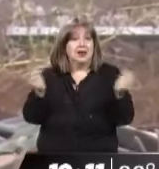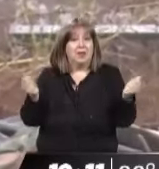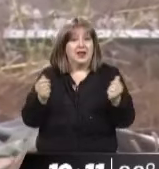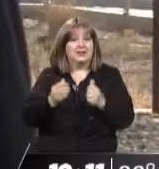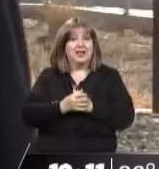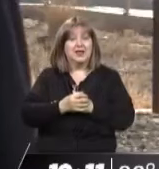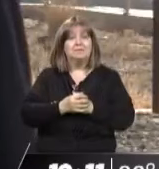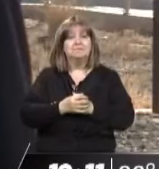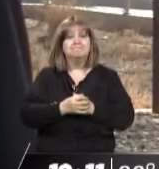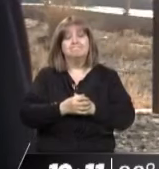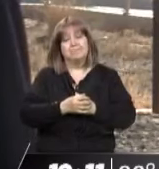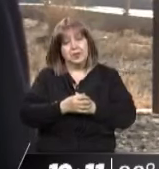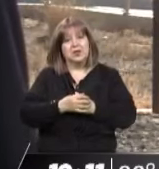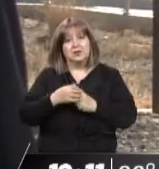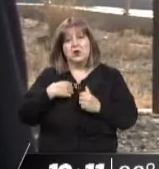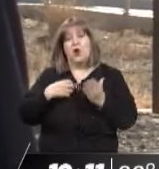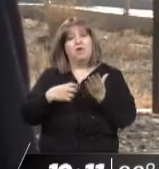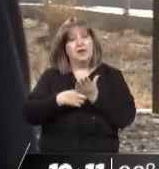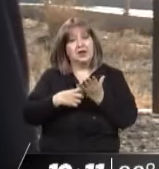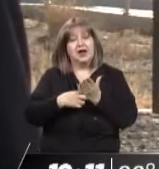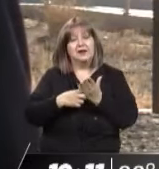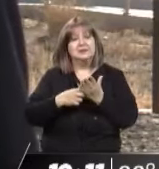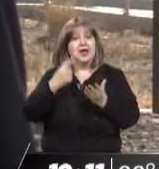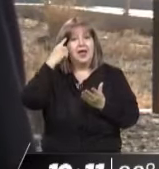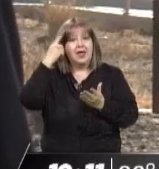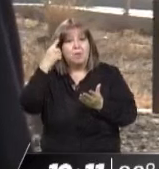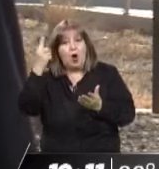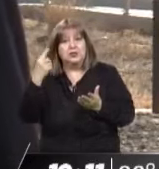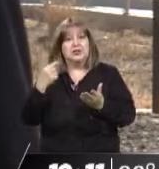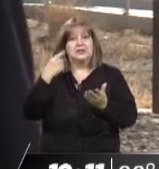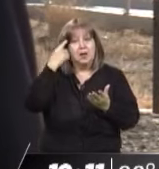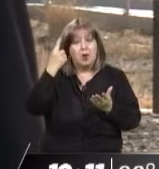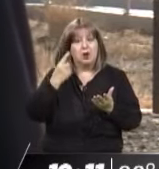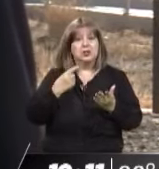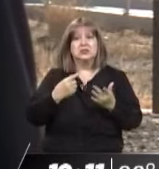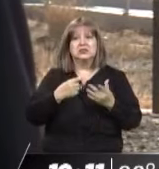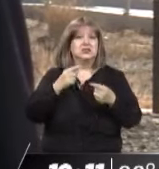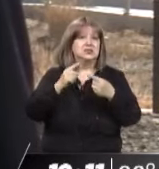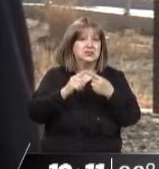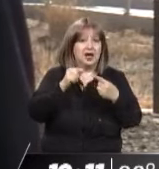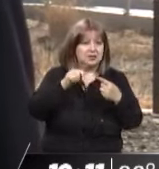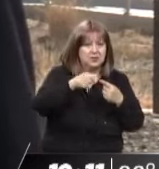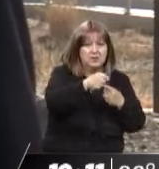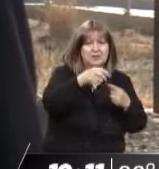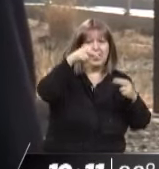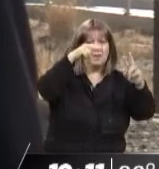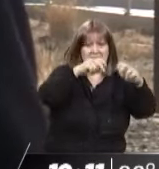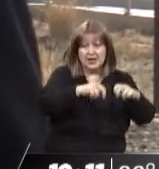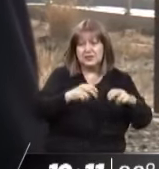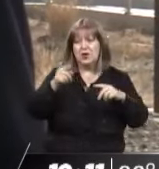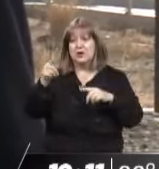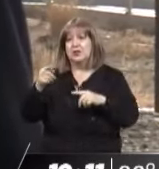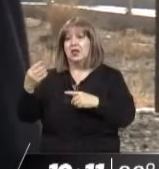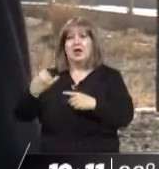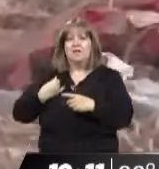hipótesis que fueron presentándose a la fiscalía, todas esas hipótesis las fuimos trabajando, las agotamos, donde se nos informó que